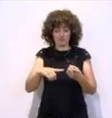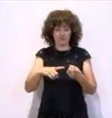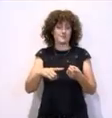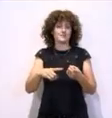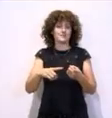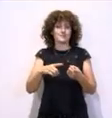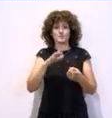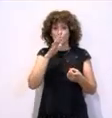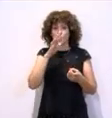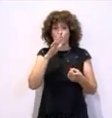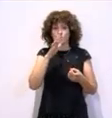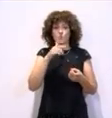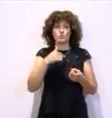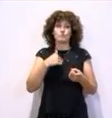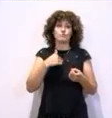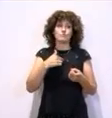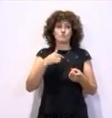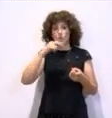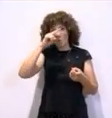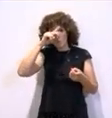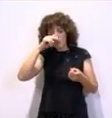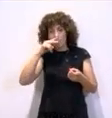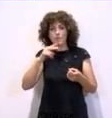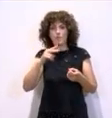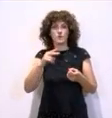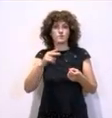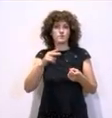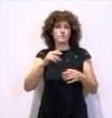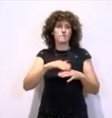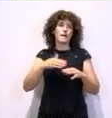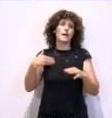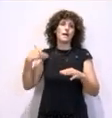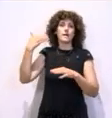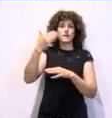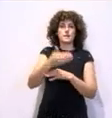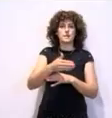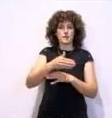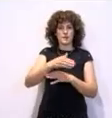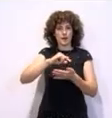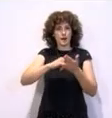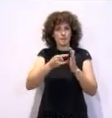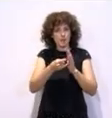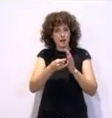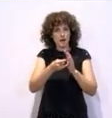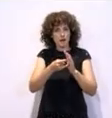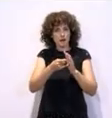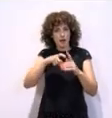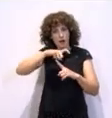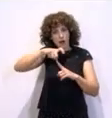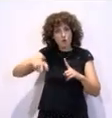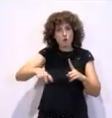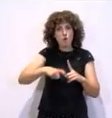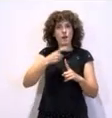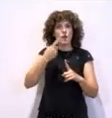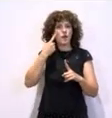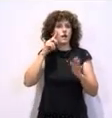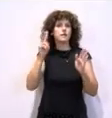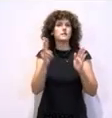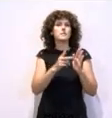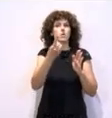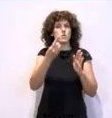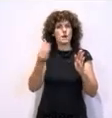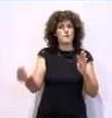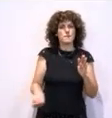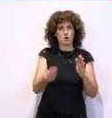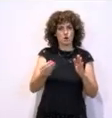tenido la preocupación de irme al plan anual y en ello se contempla, por ejemplo, una mejora de la